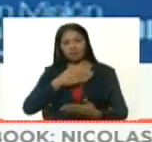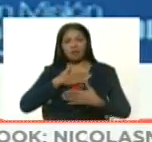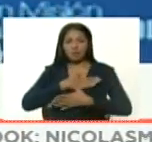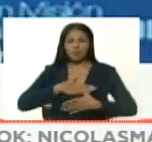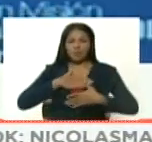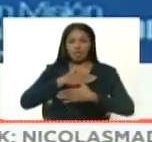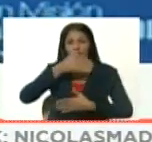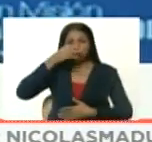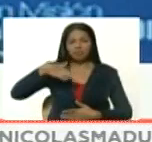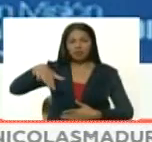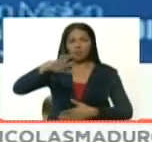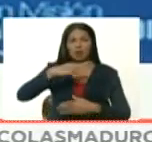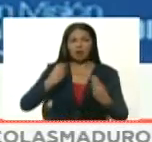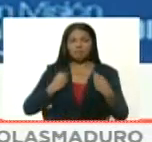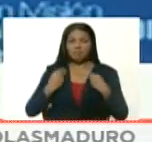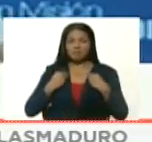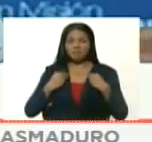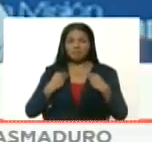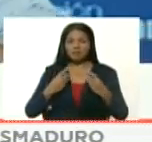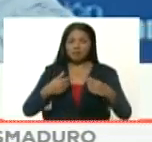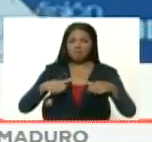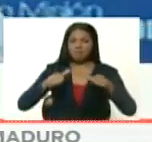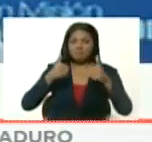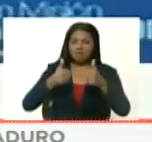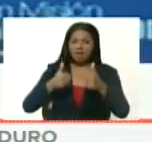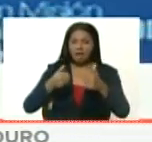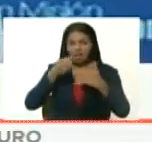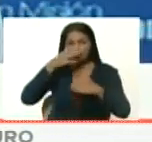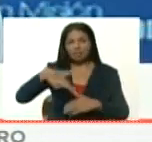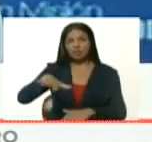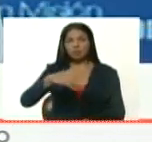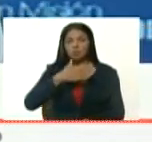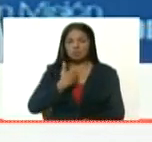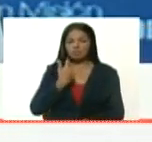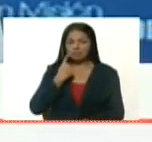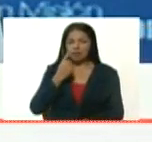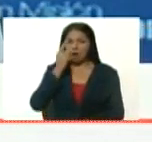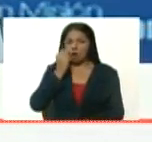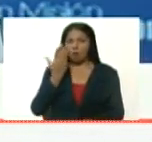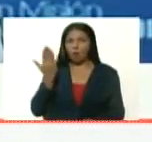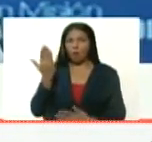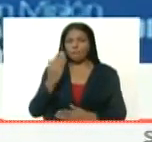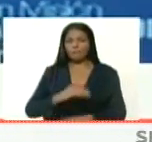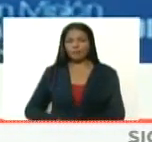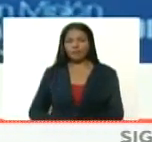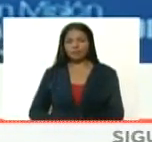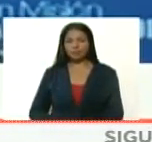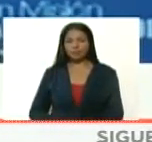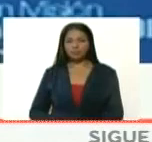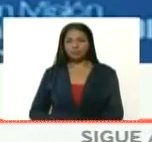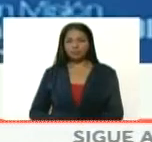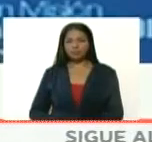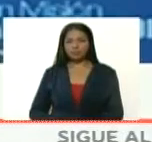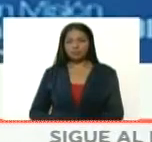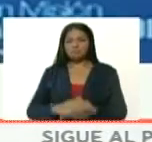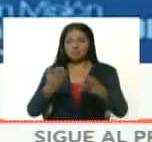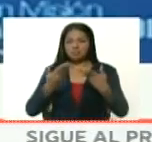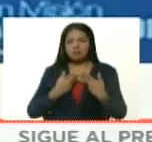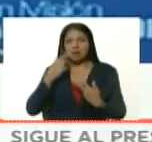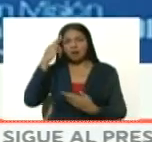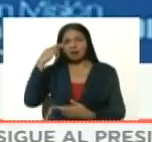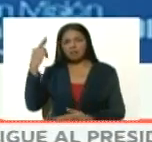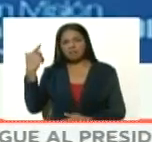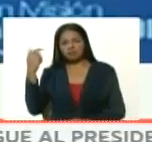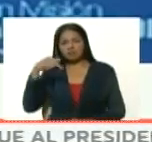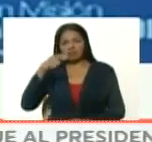del pueblo, para el vivir viviendo del pueblo. Yo quisiera que el general Estrada Paredes me diera su reflexión en